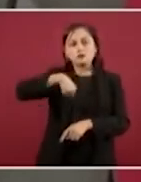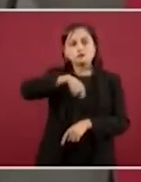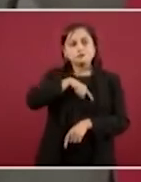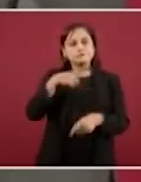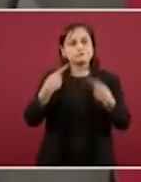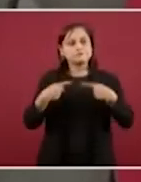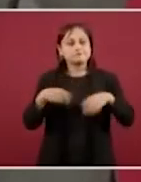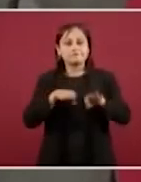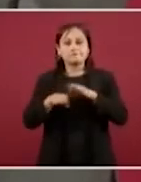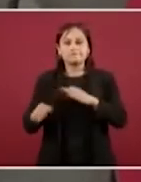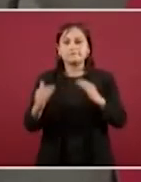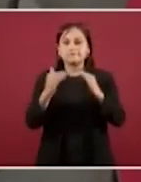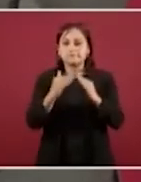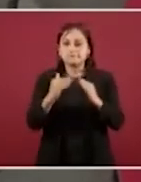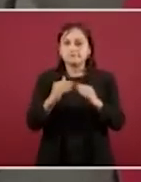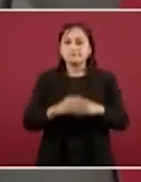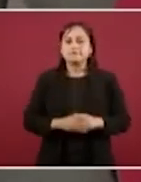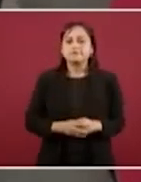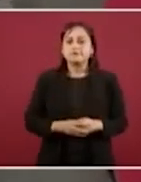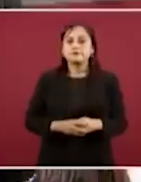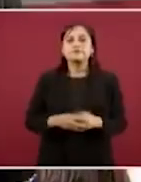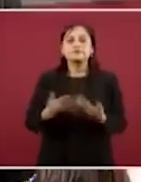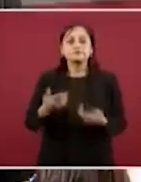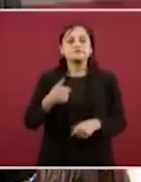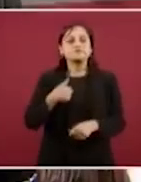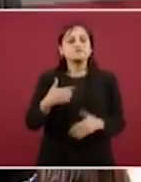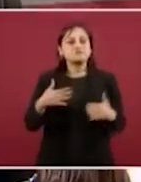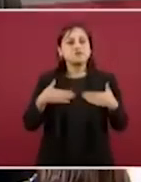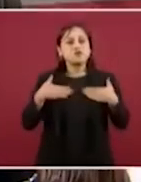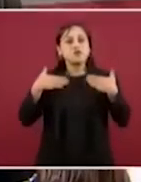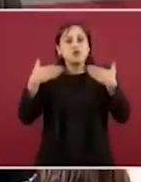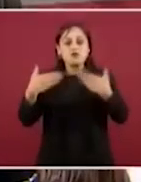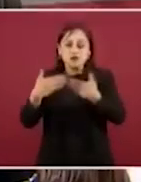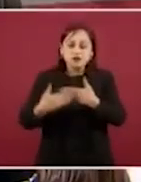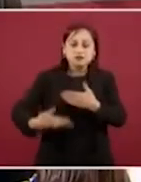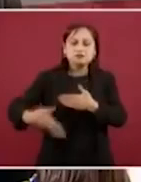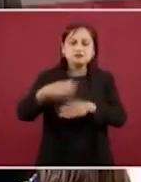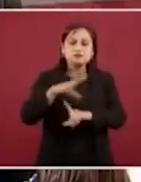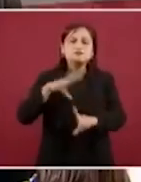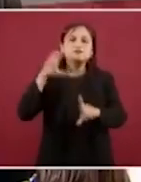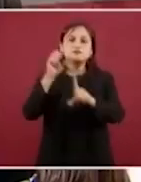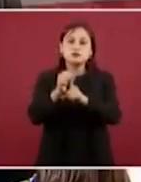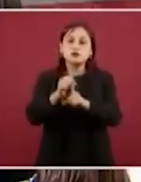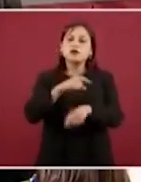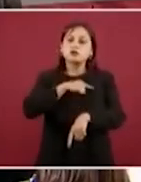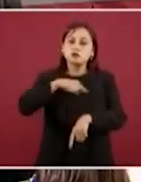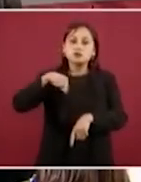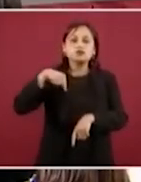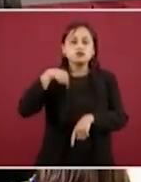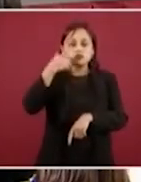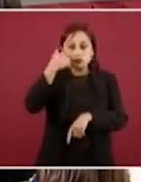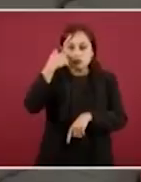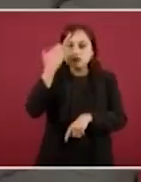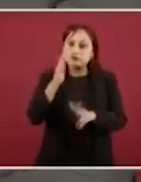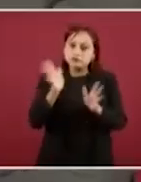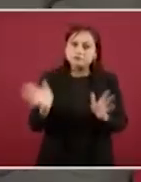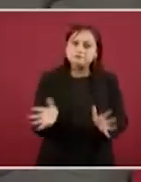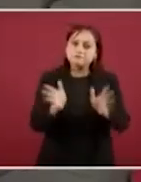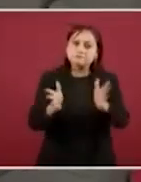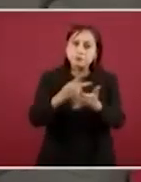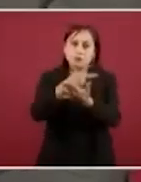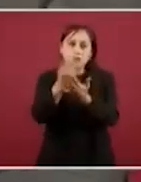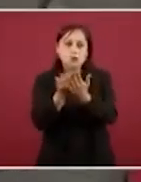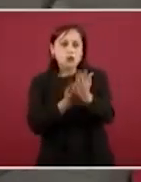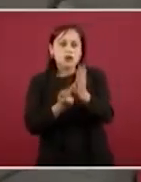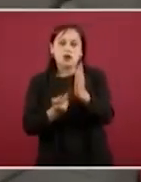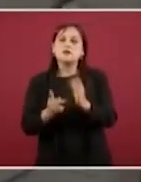será y que todos haremos nuestra parte para volver este programa exitoso y convertir